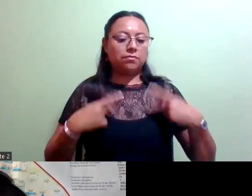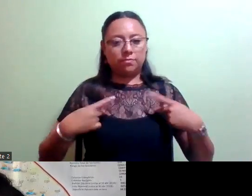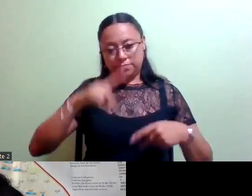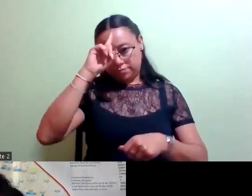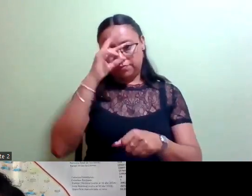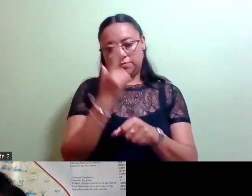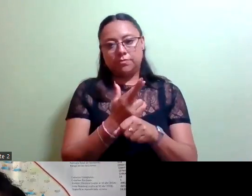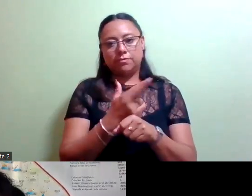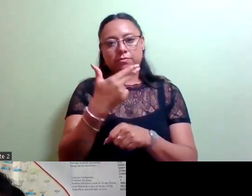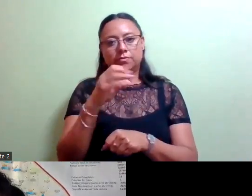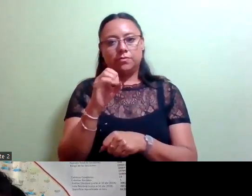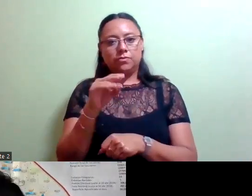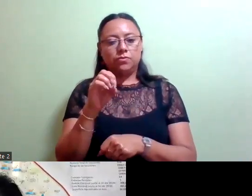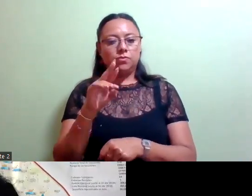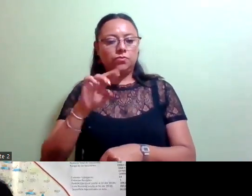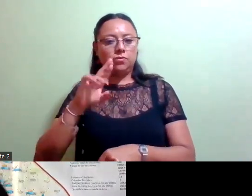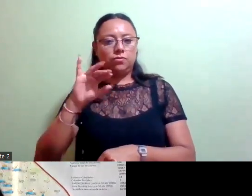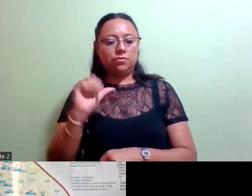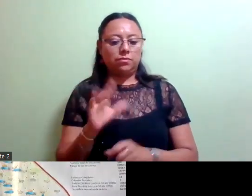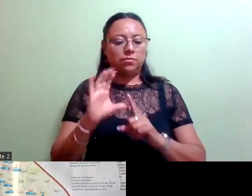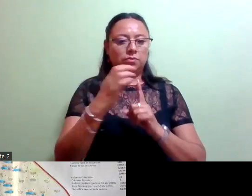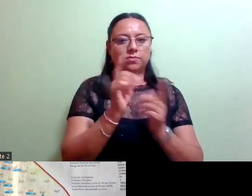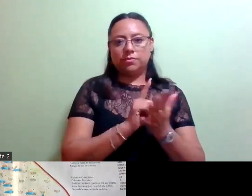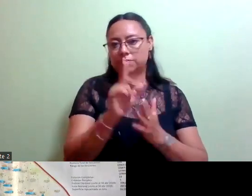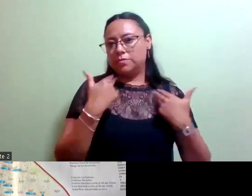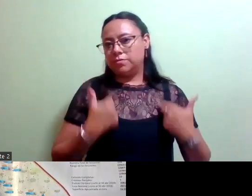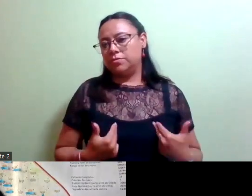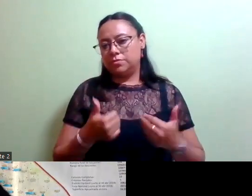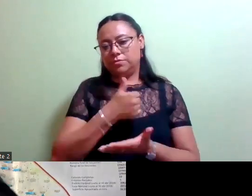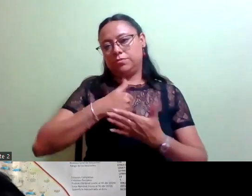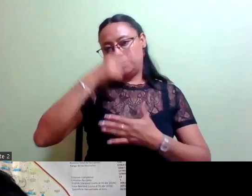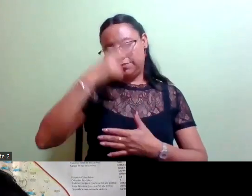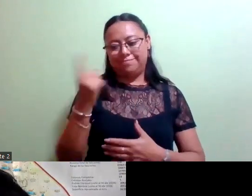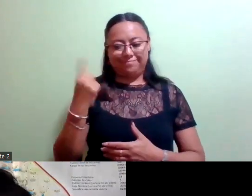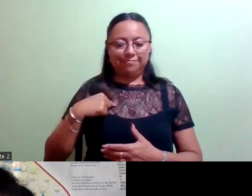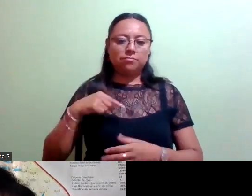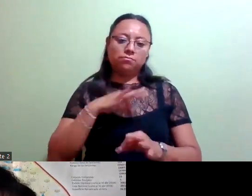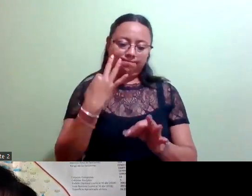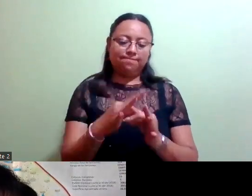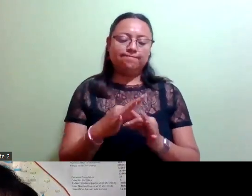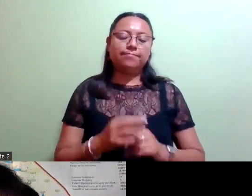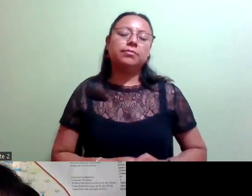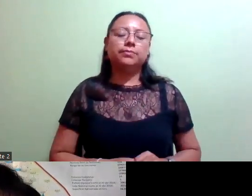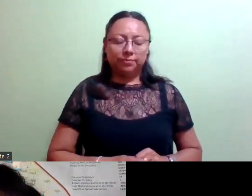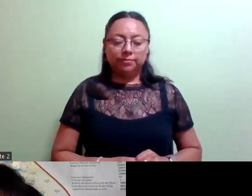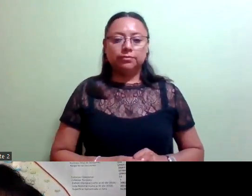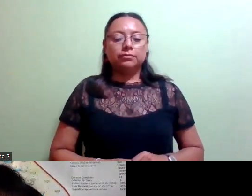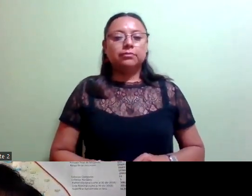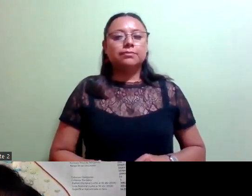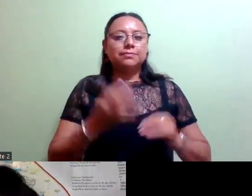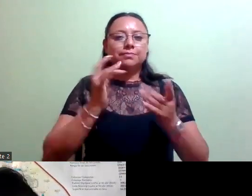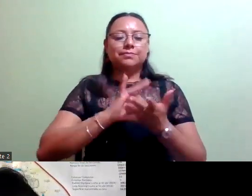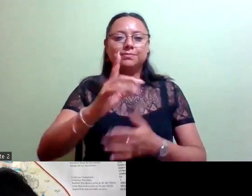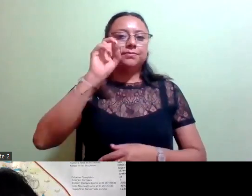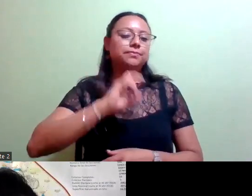consejera honoraria de la Comisión de Derechos Humanos de la Ciudad de México. Cumplida su instrucción. Muchas gracias,